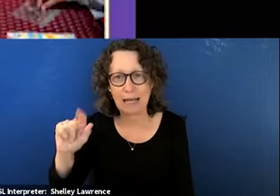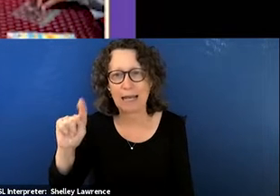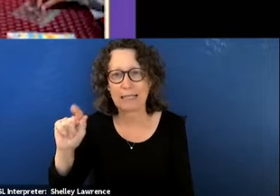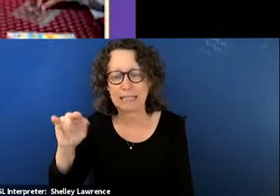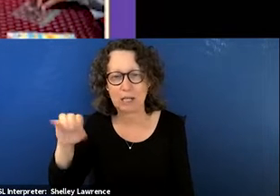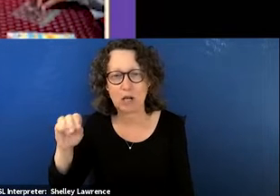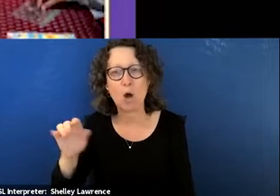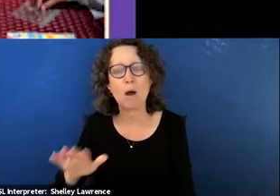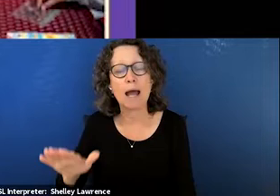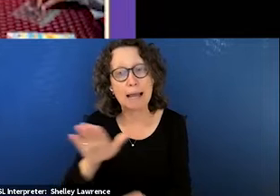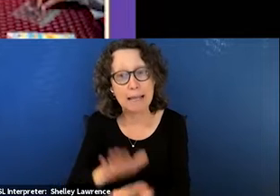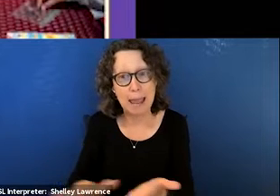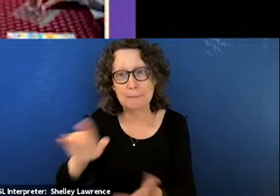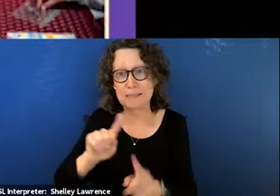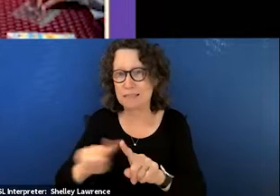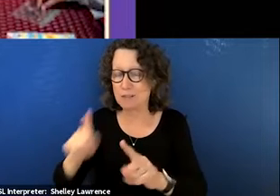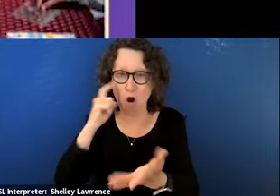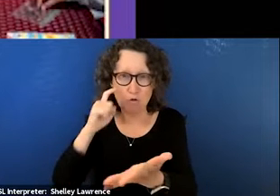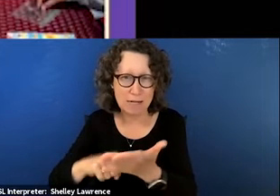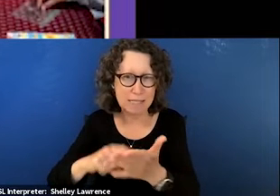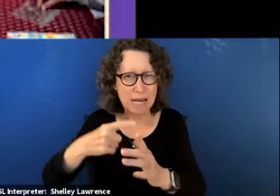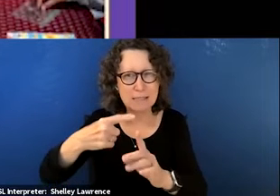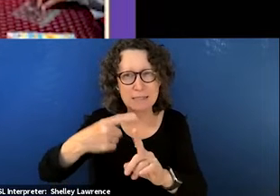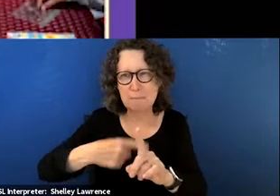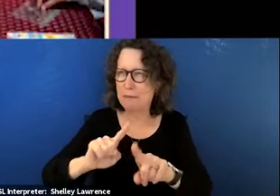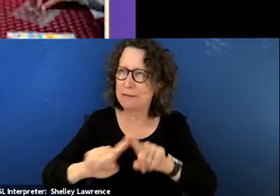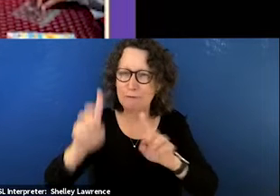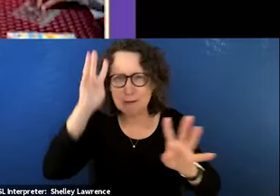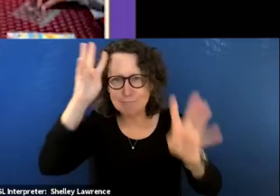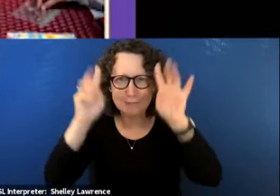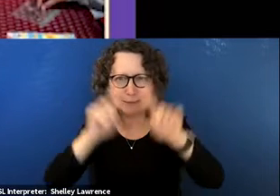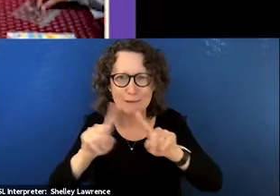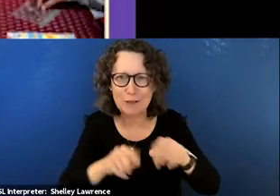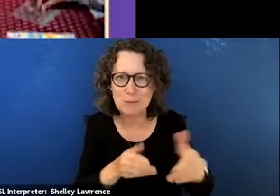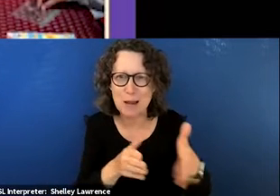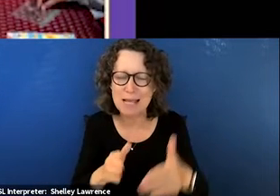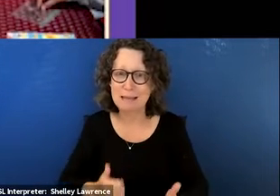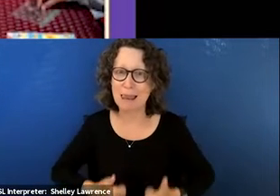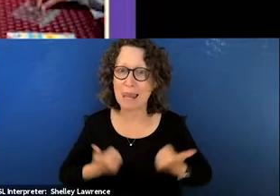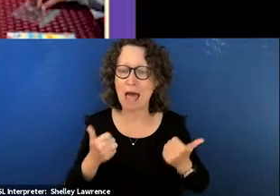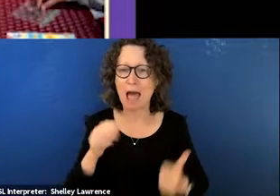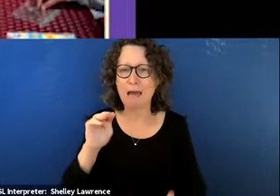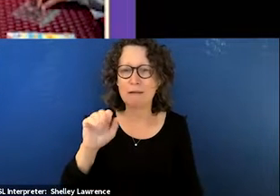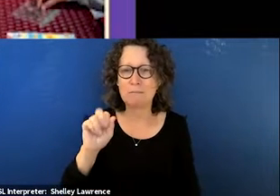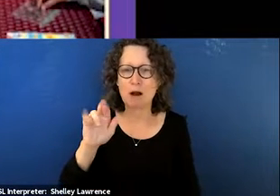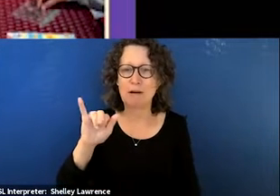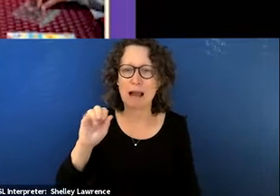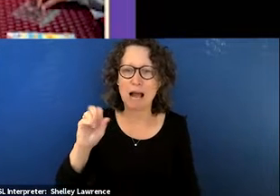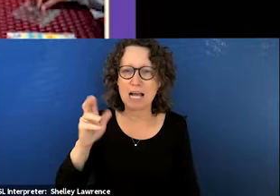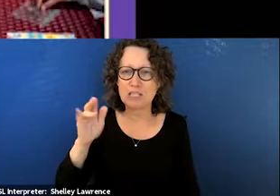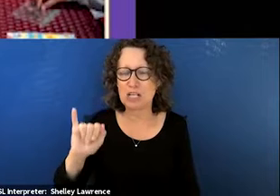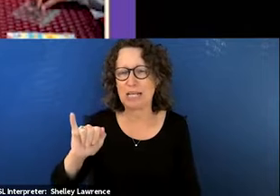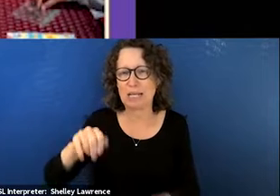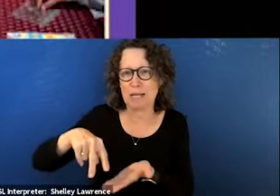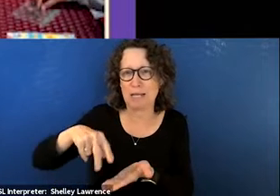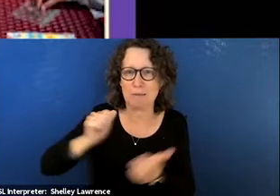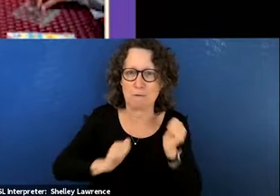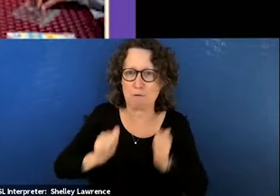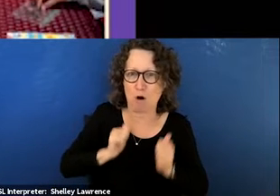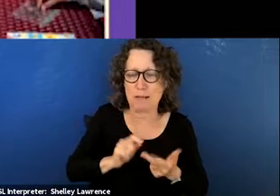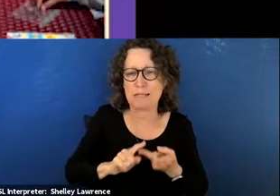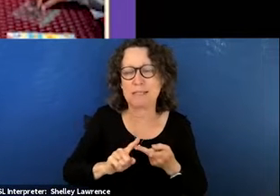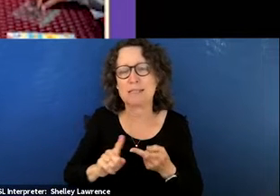Y a lo largo y ancho del distrito, nuestras escuelas están reconociendo este mes en todo tipo de lugares, con formas creativas, con eventos de mariachis